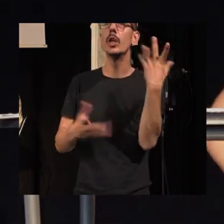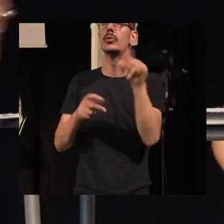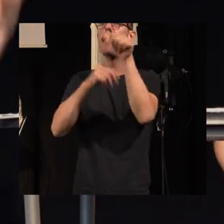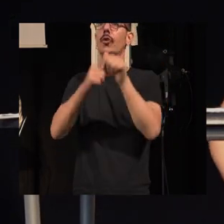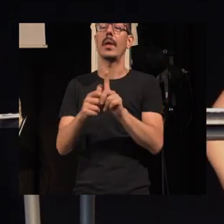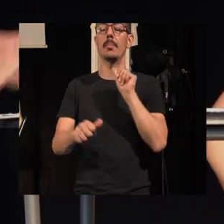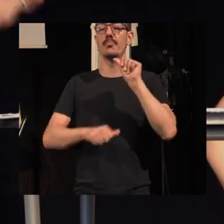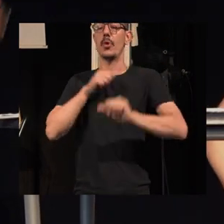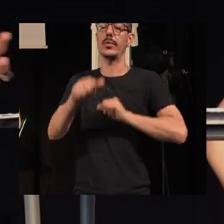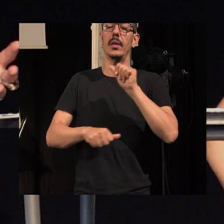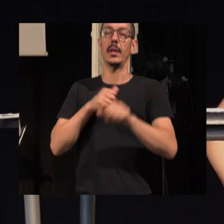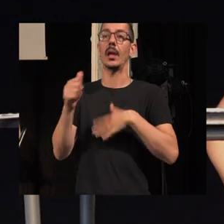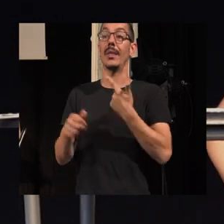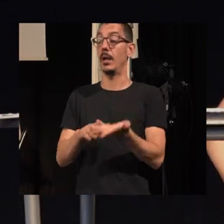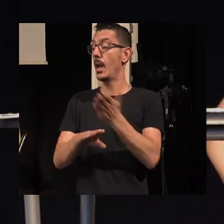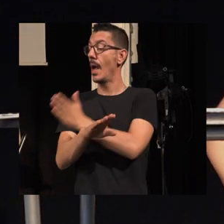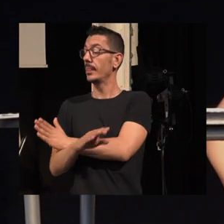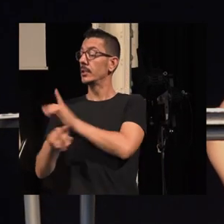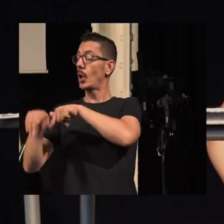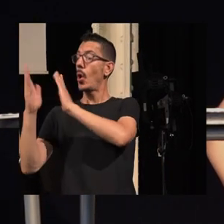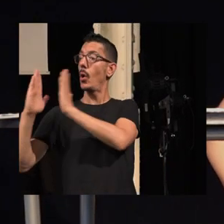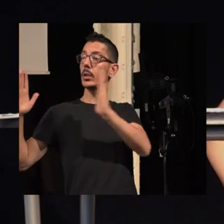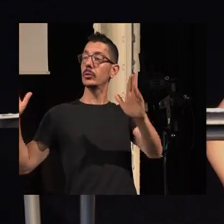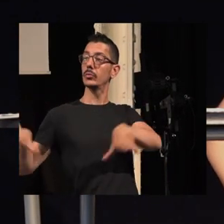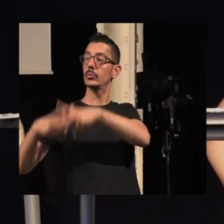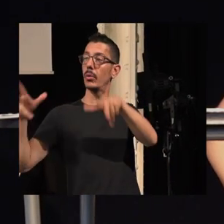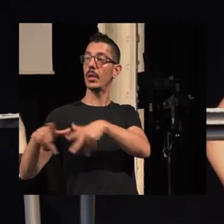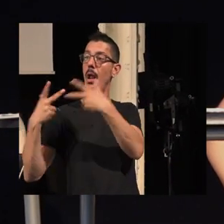de proceder frente a un orden social